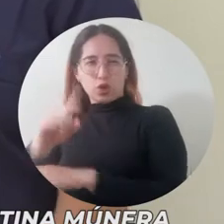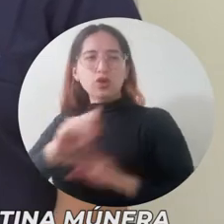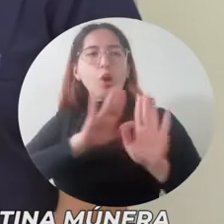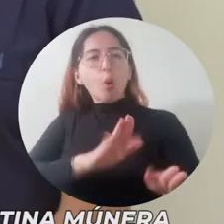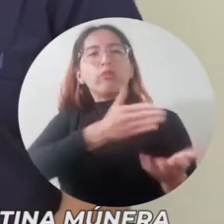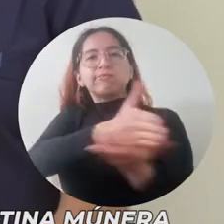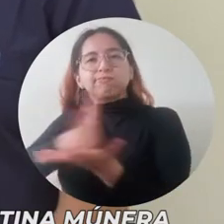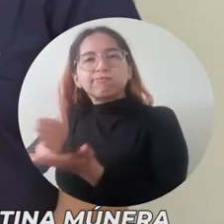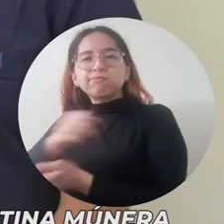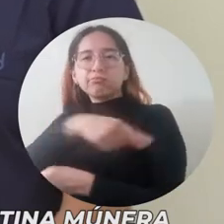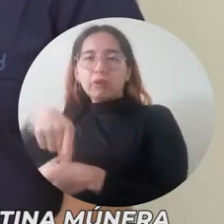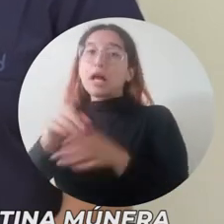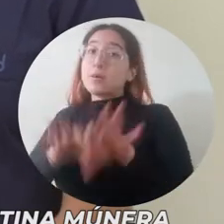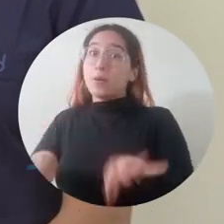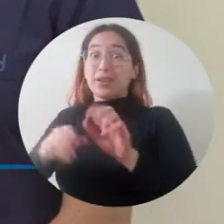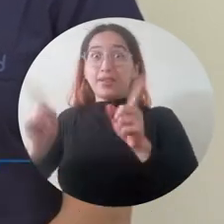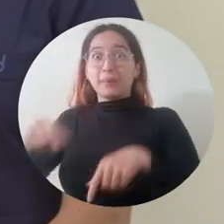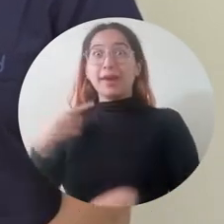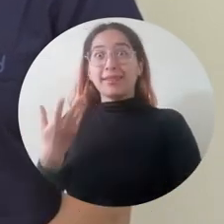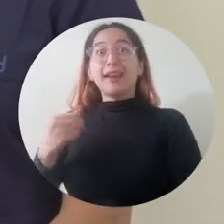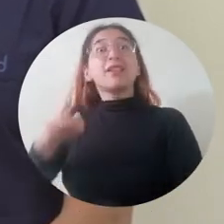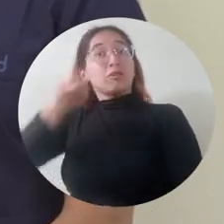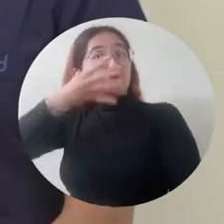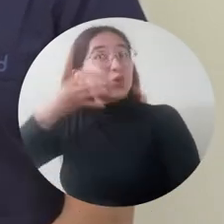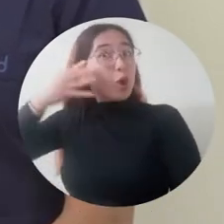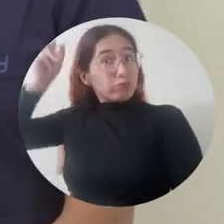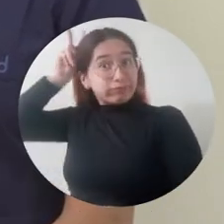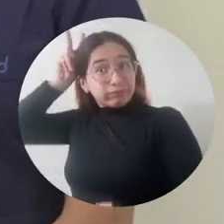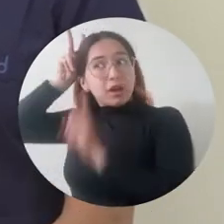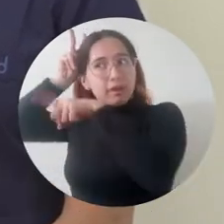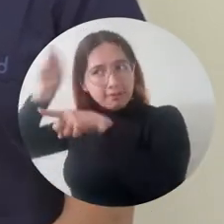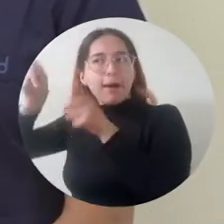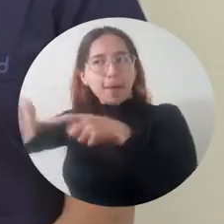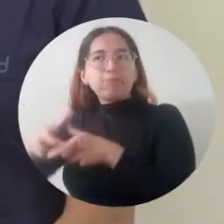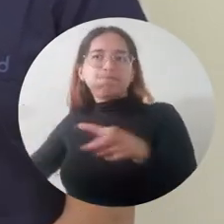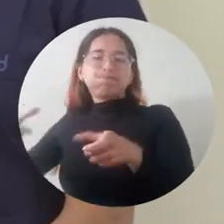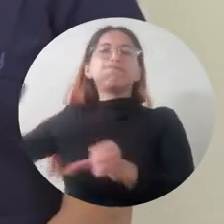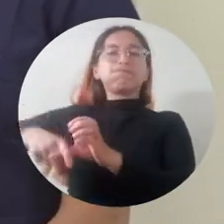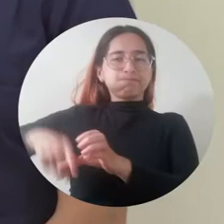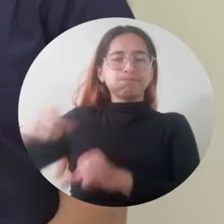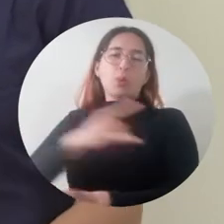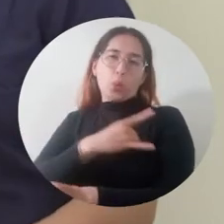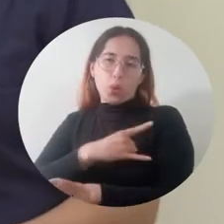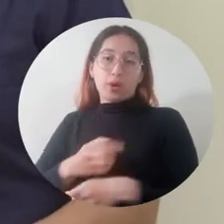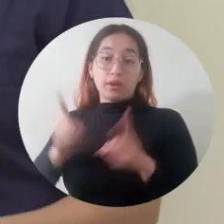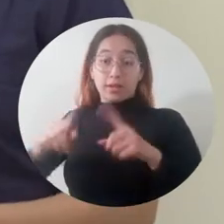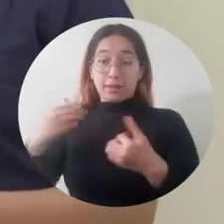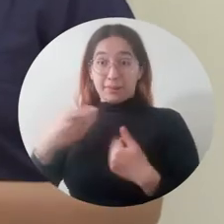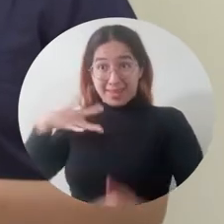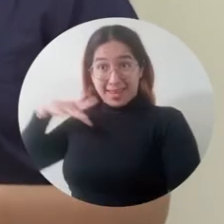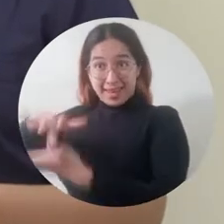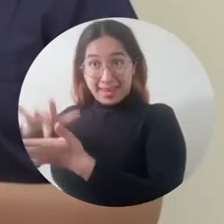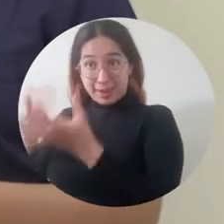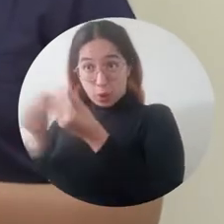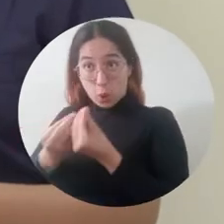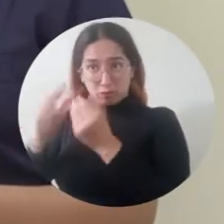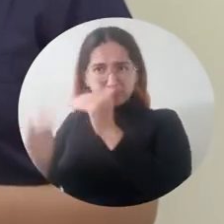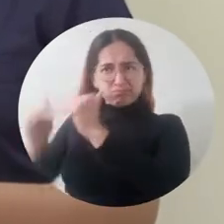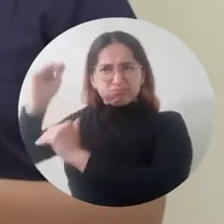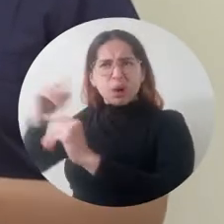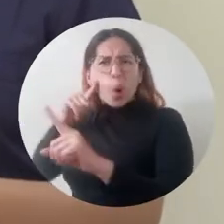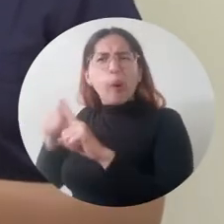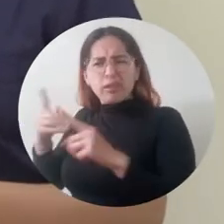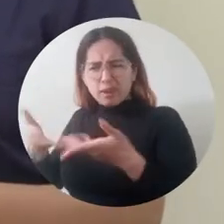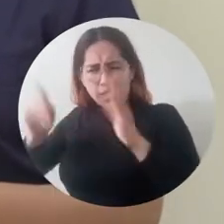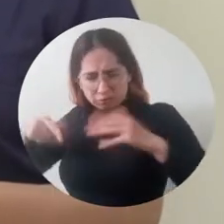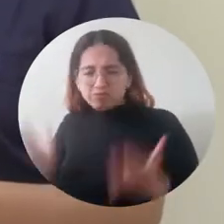buscamos que se amplíe el cupo de comunidades indígenas dentro del campus universitario. Nuestra participación en el Consejo Superior trata